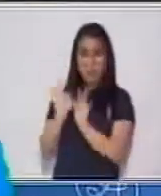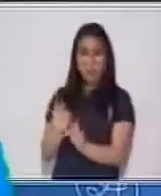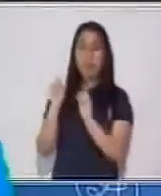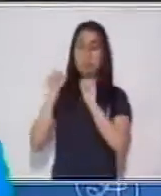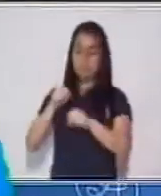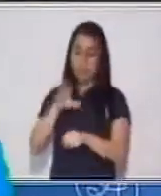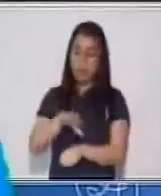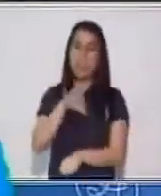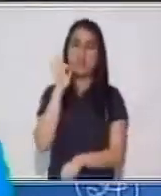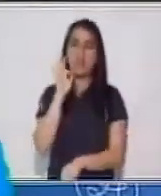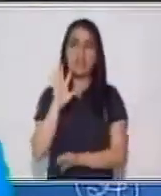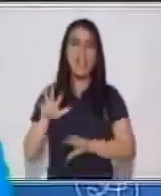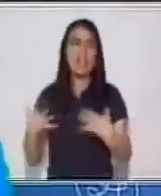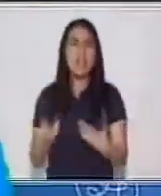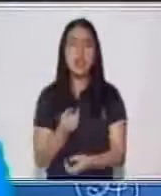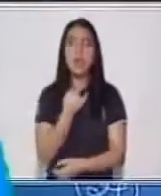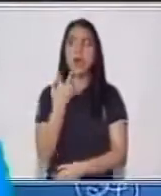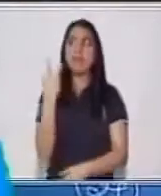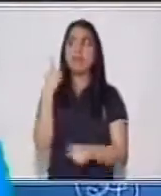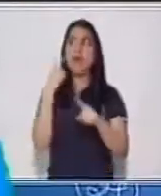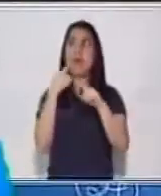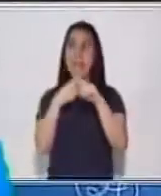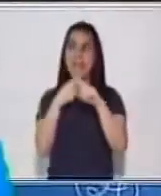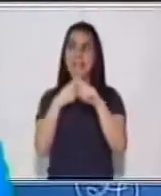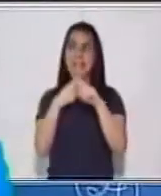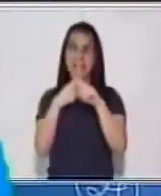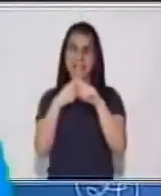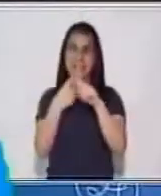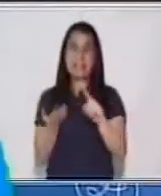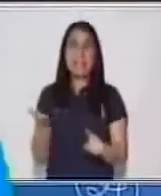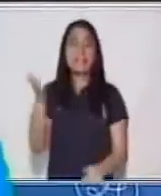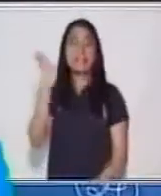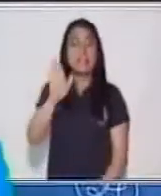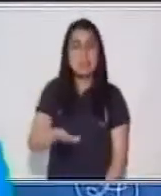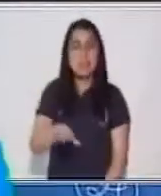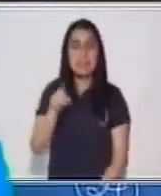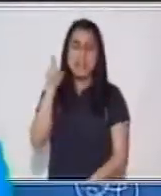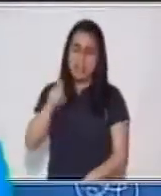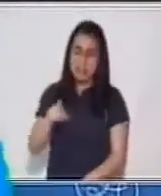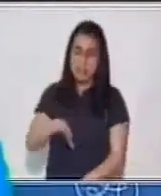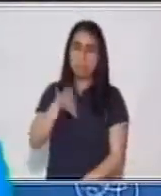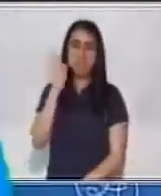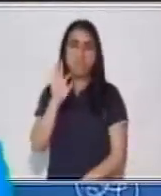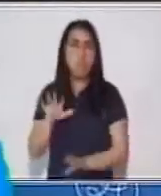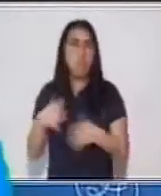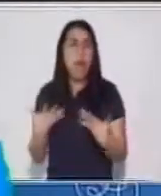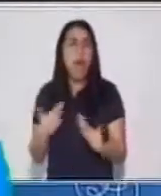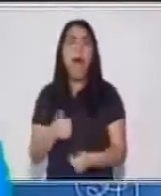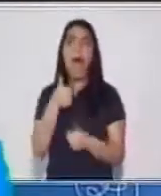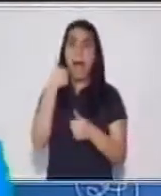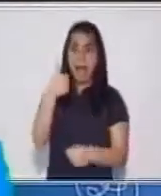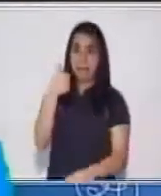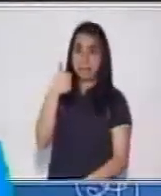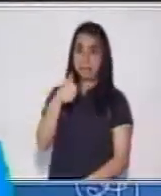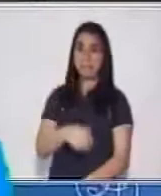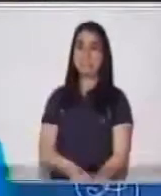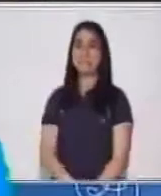que es el de la altura de la ceiba. Gracias. Entonces tenemos X por la tangente de